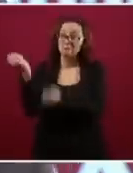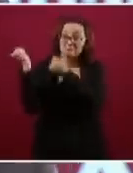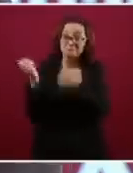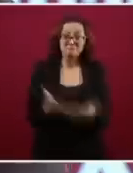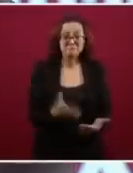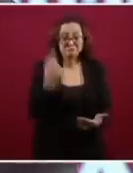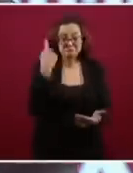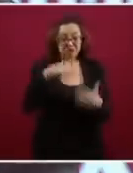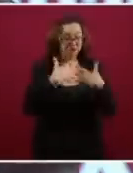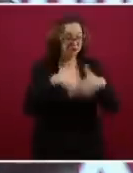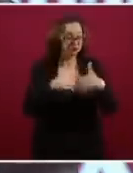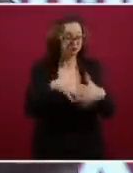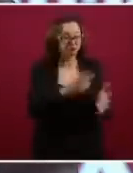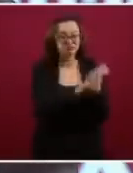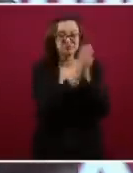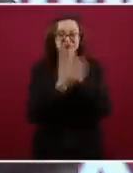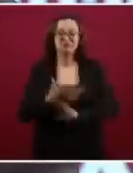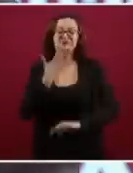las refinerías.